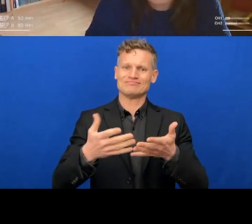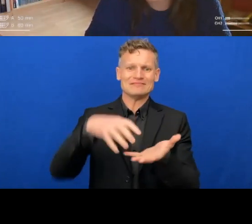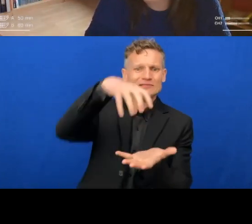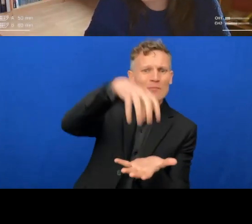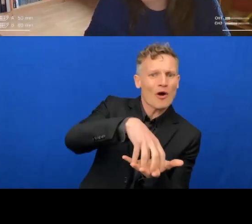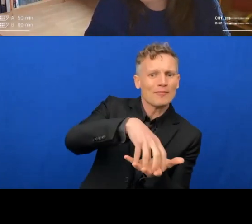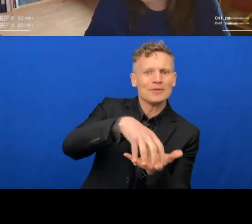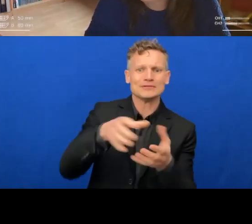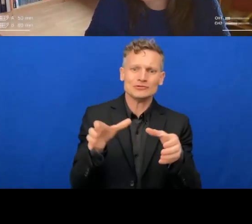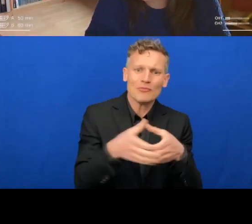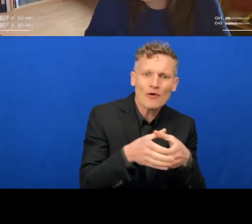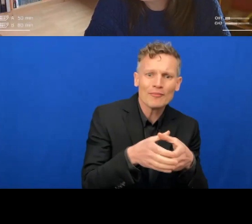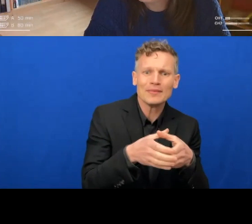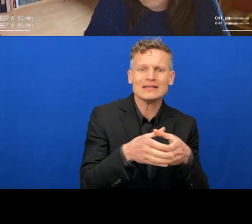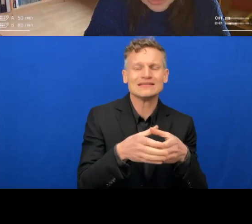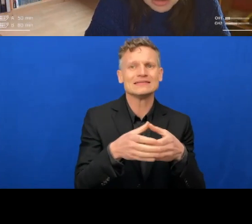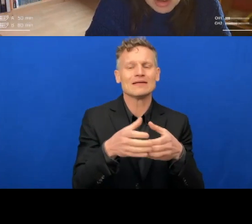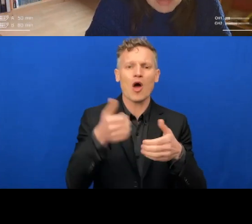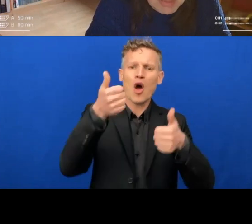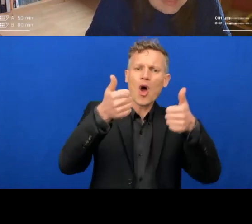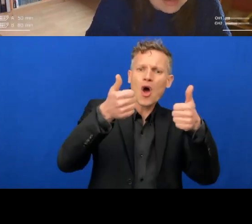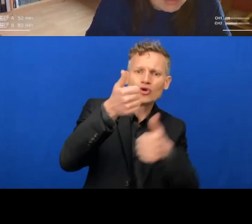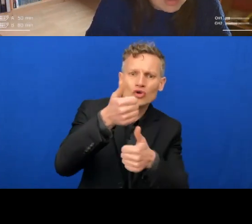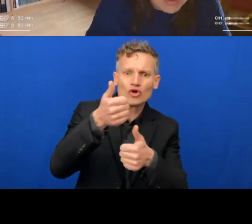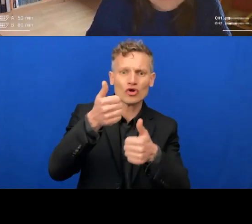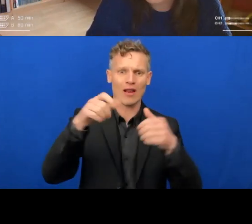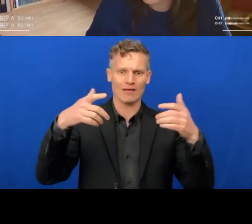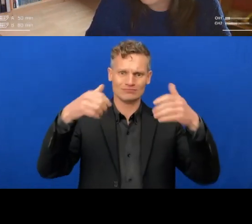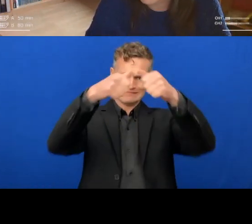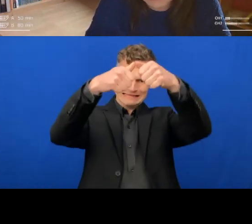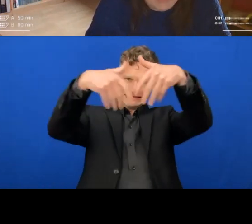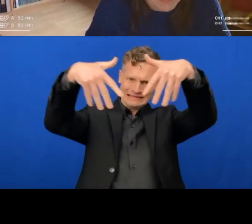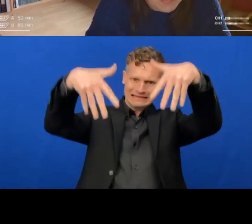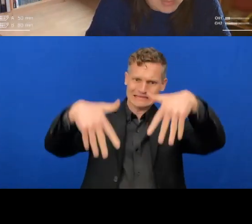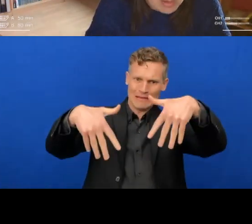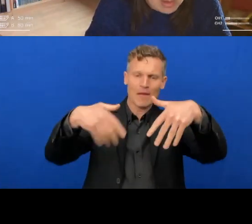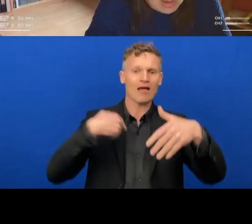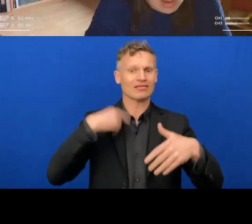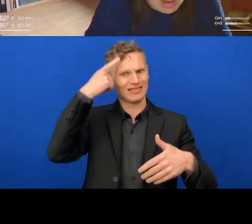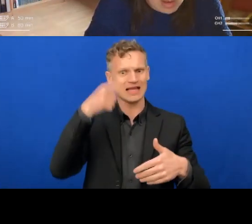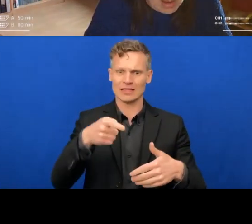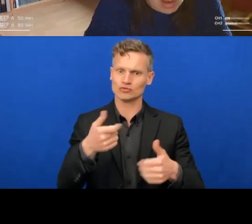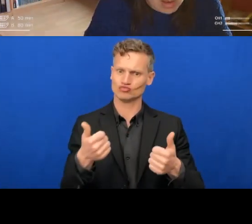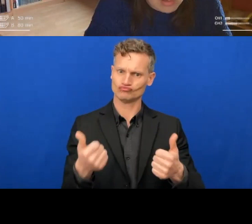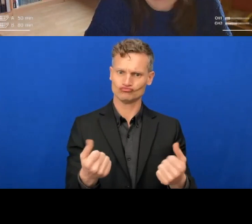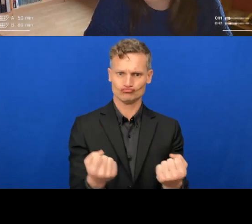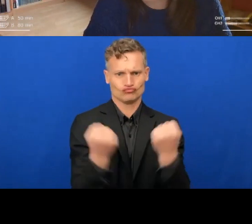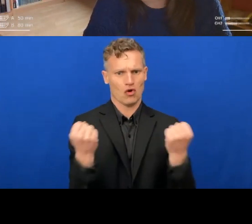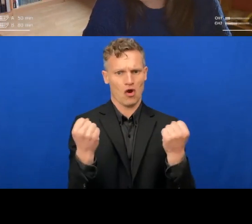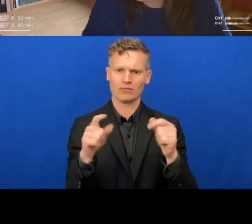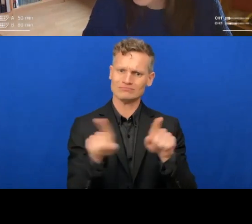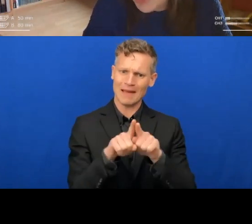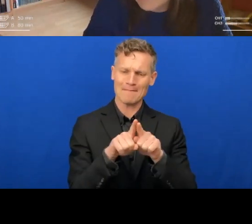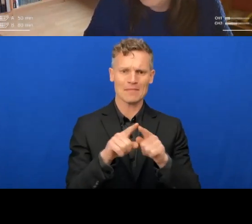departamento integrado dentro de un departamento más grande o dentro de una estructura más grande en la universidad, hace que los programas